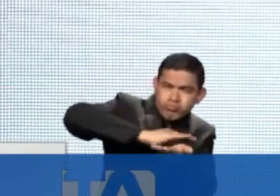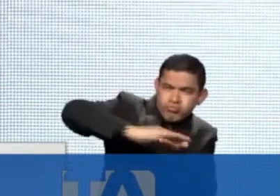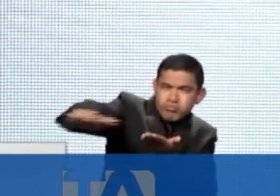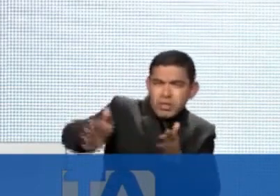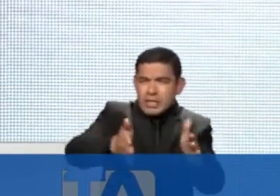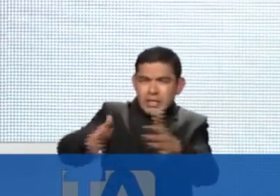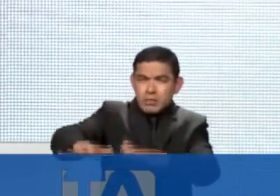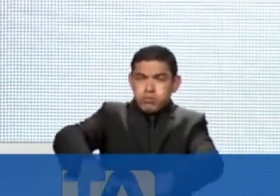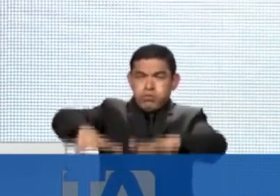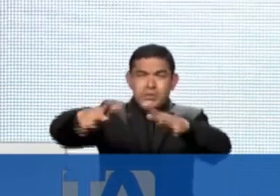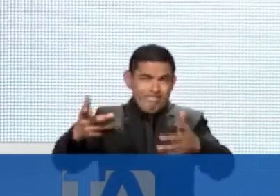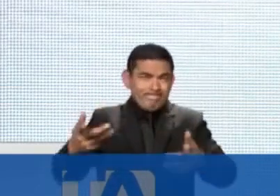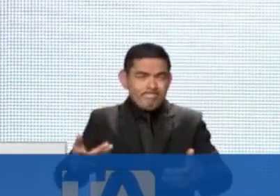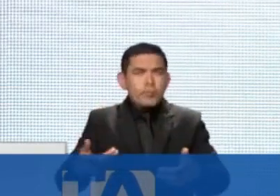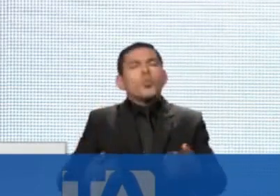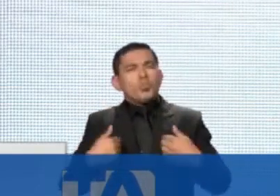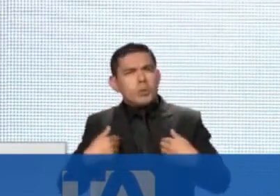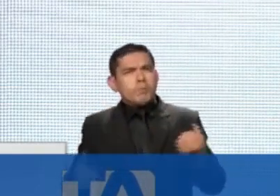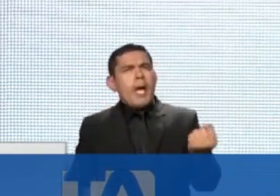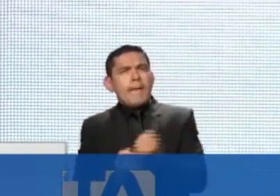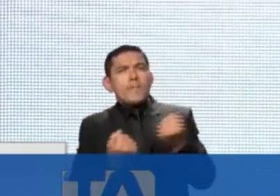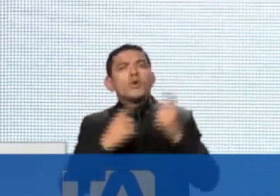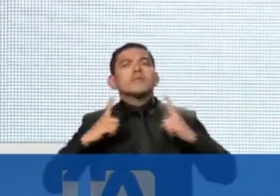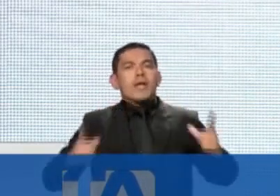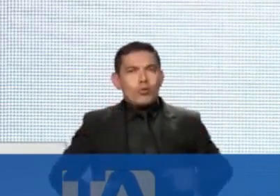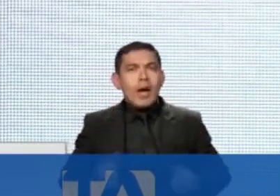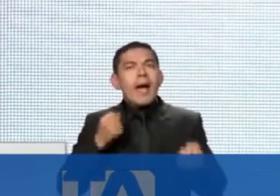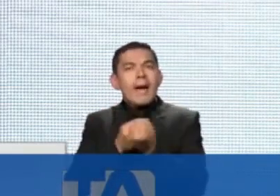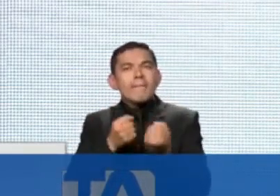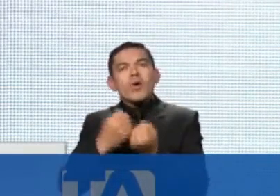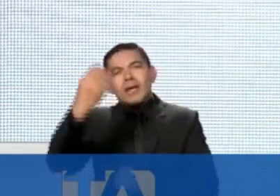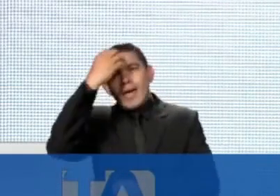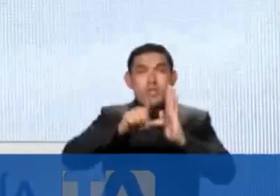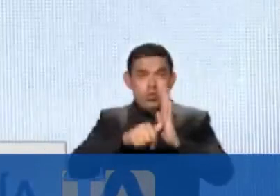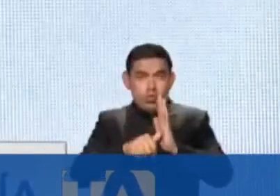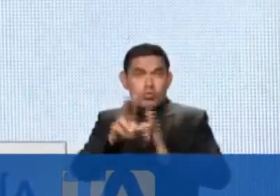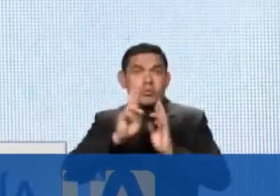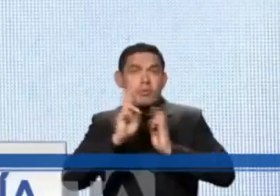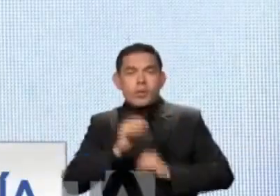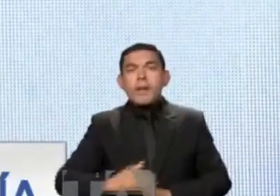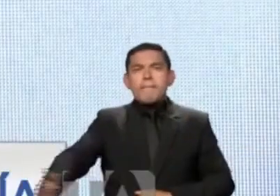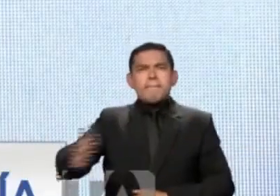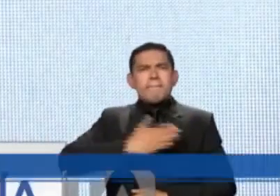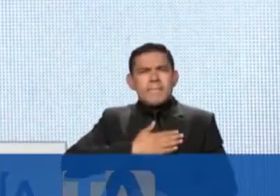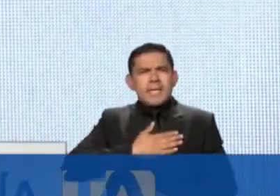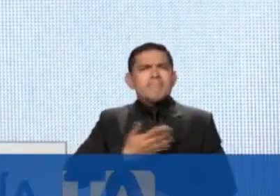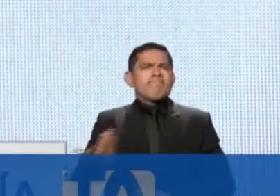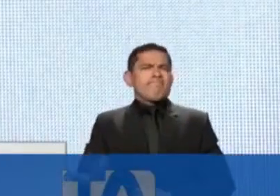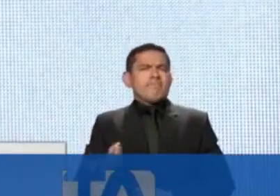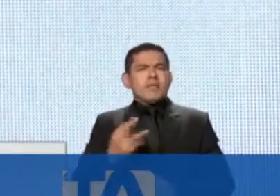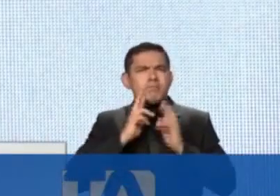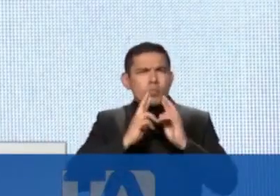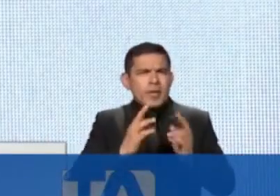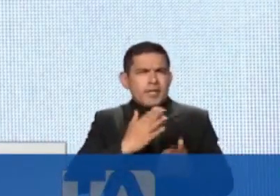nosotros vamos a fortalecer la salud y Educación Pública que no son privatizables o su presidenta trabajaré